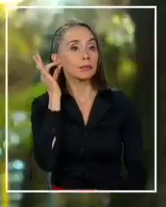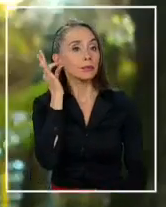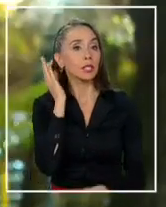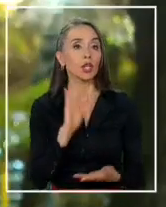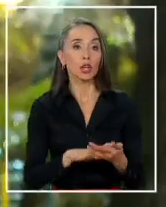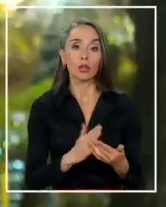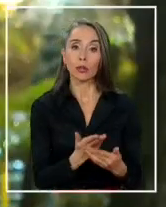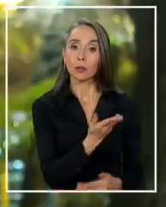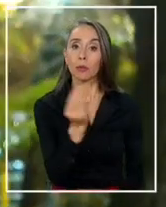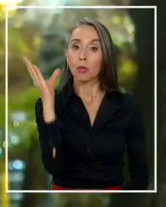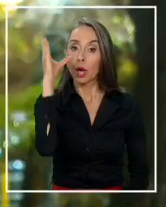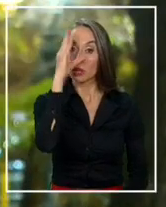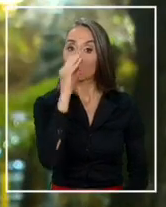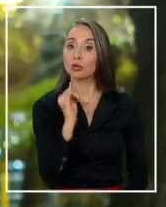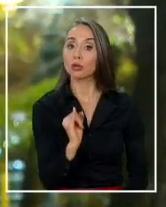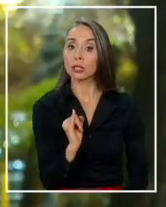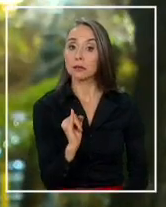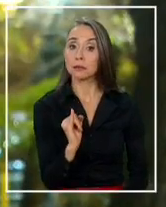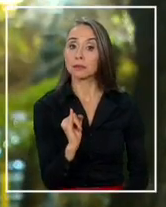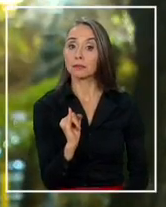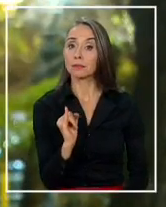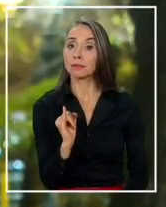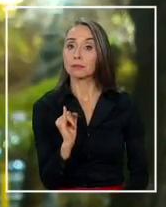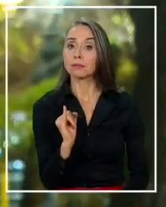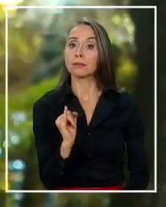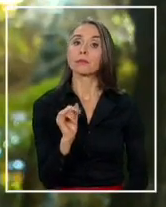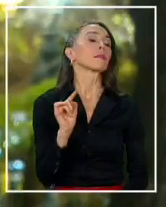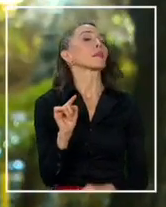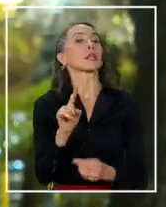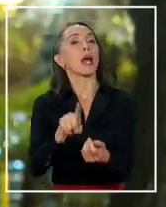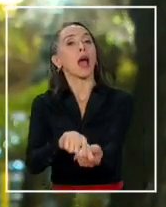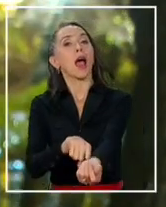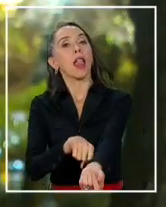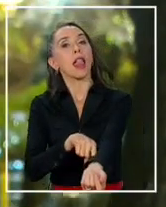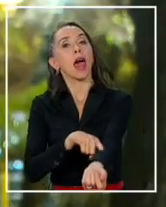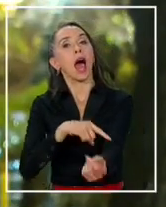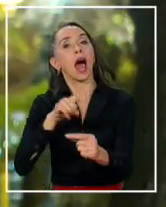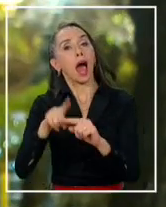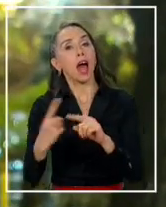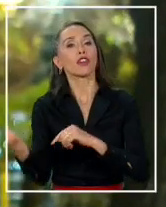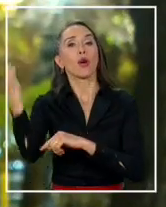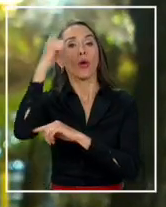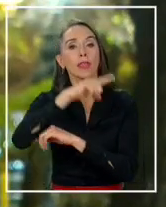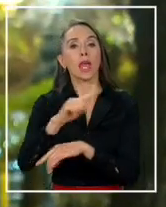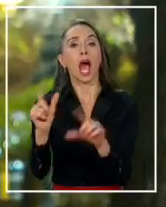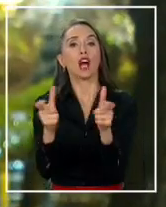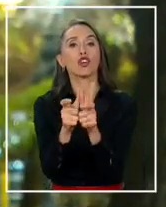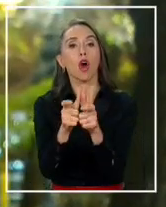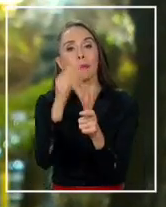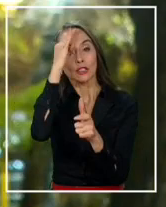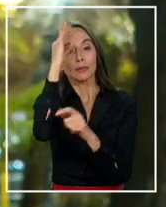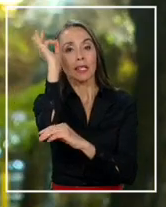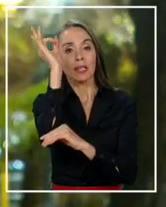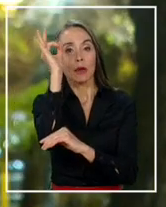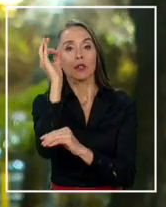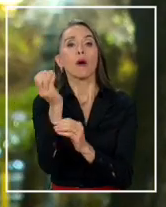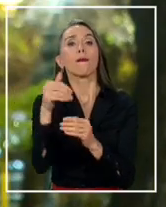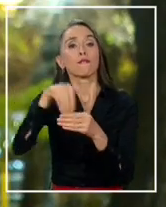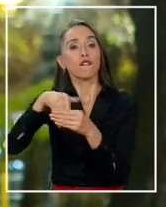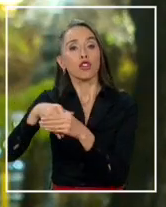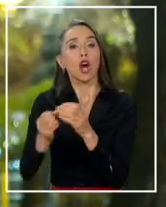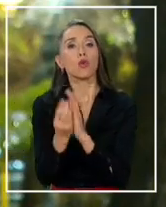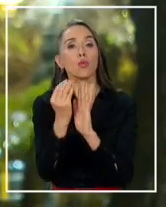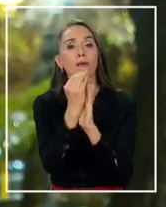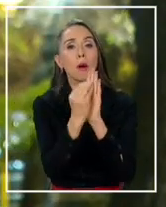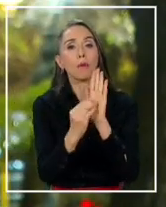¿Qué tal, Davor? Buenas noches. Efectivamente, una nueva larga jornada aquí en la comisión experta donde se votaron nuevas normas. Les comento un